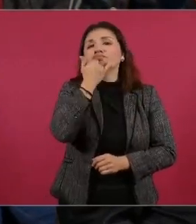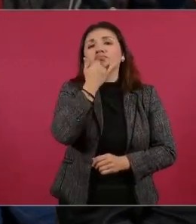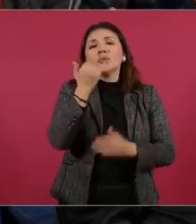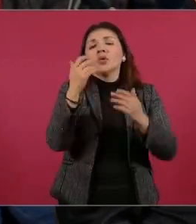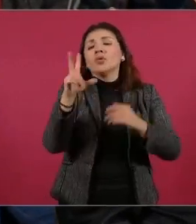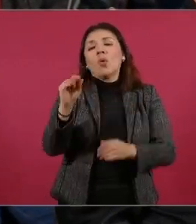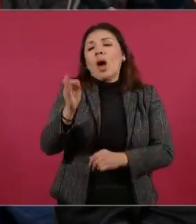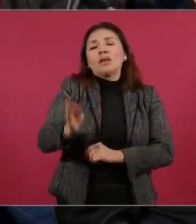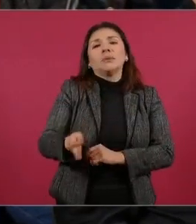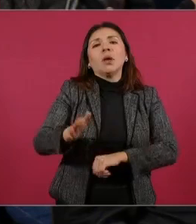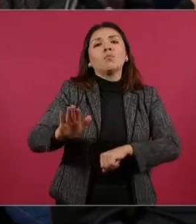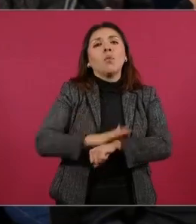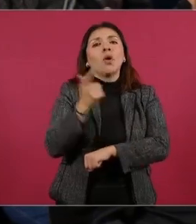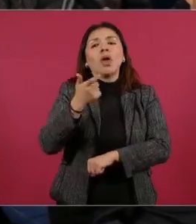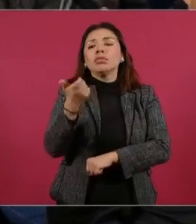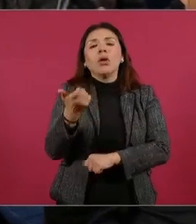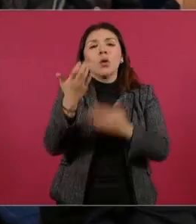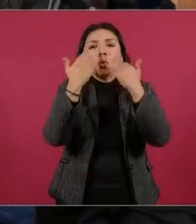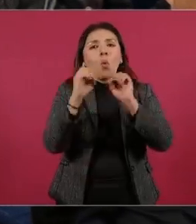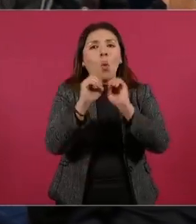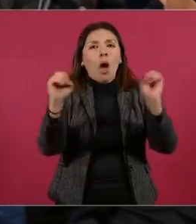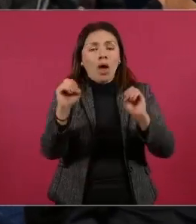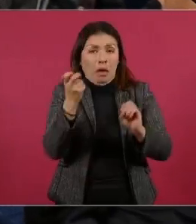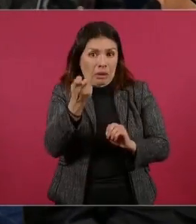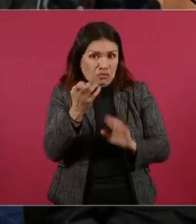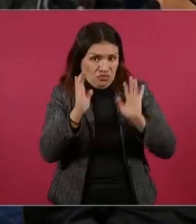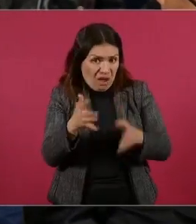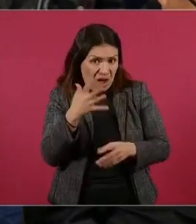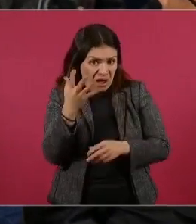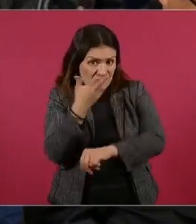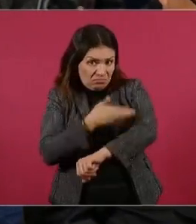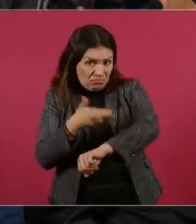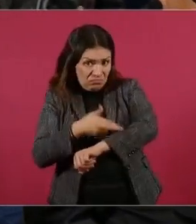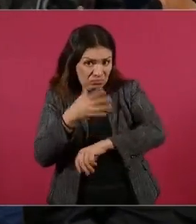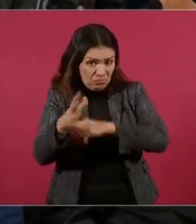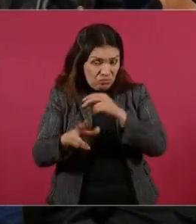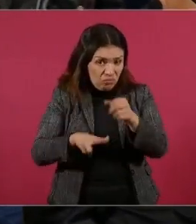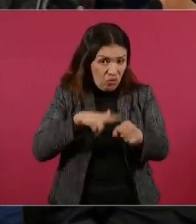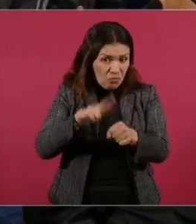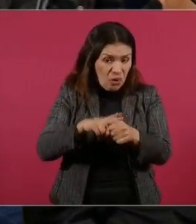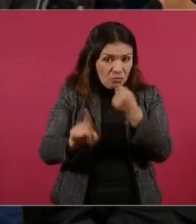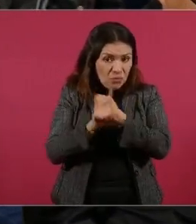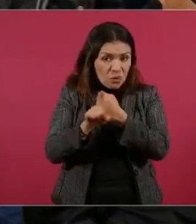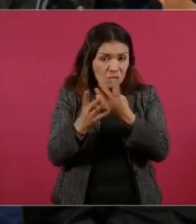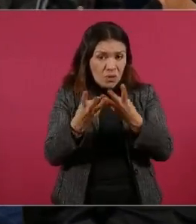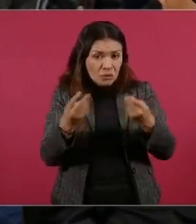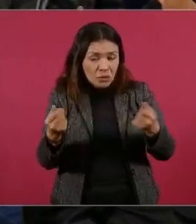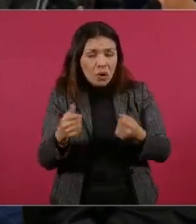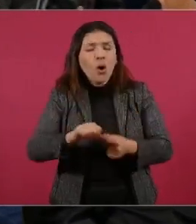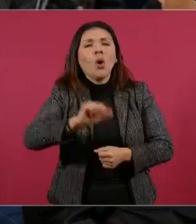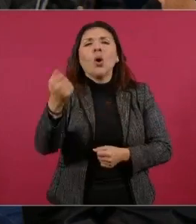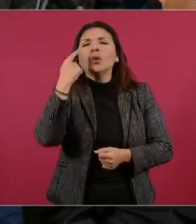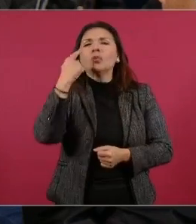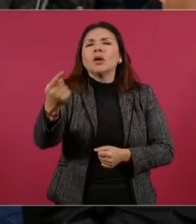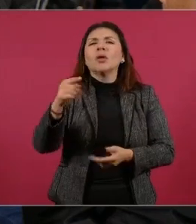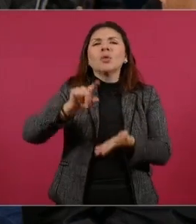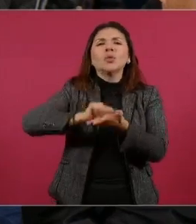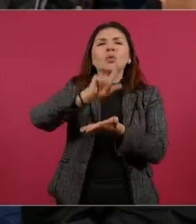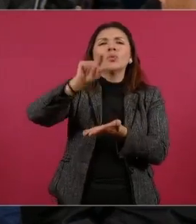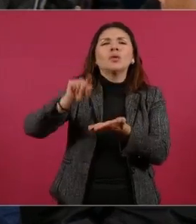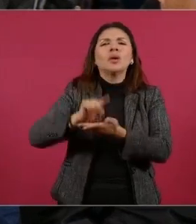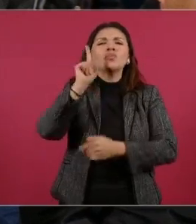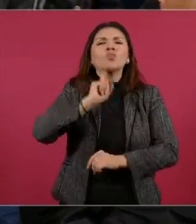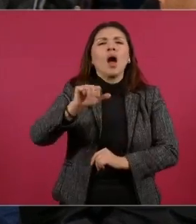recursos si ya se normalizó eso y también entré a ver qué había sobre este tema al tweet de la de